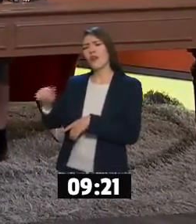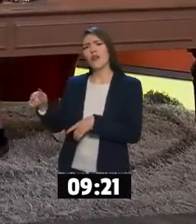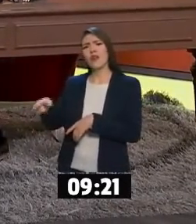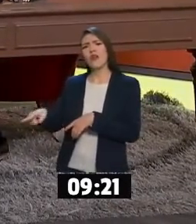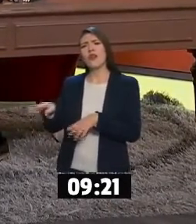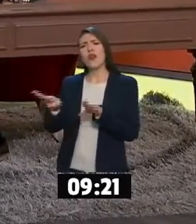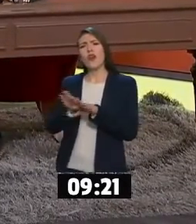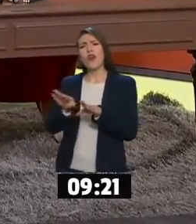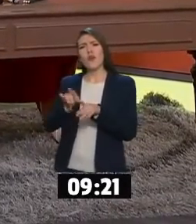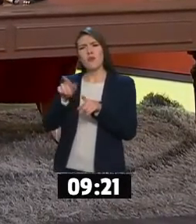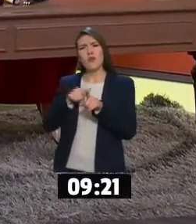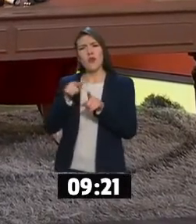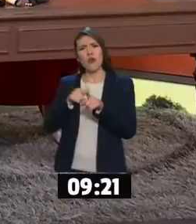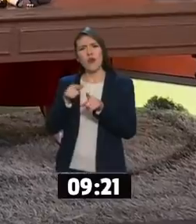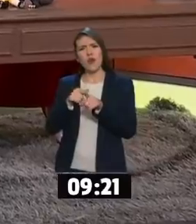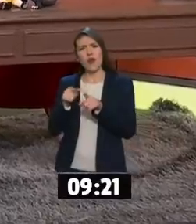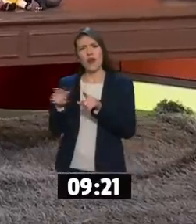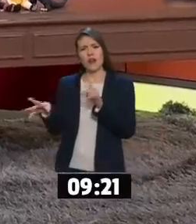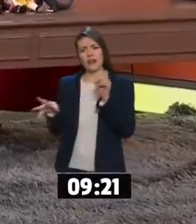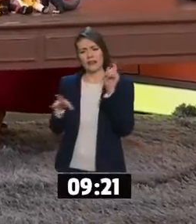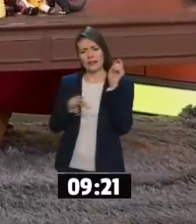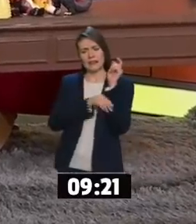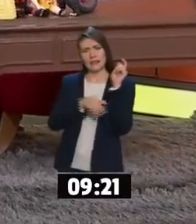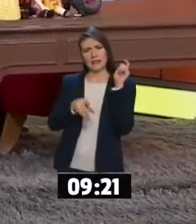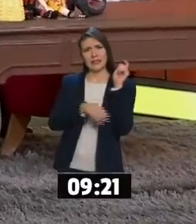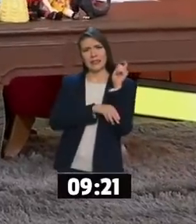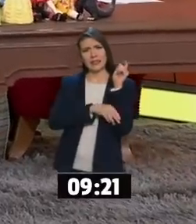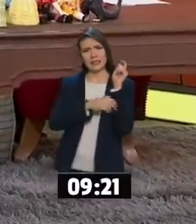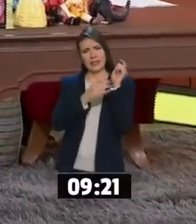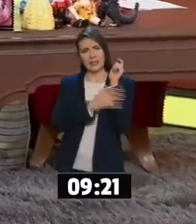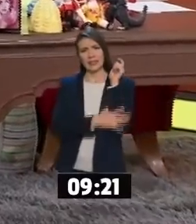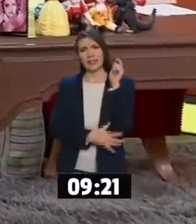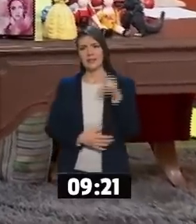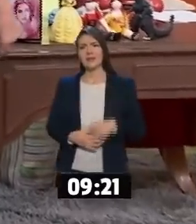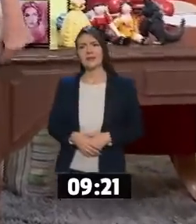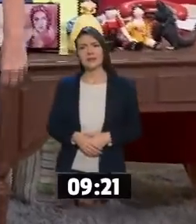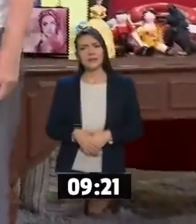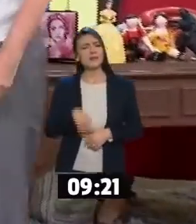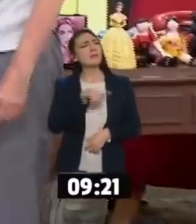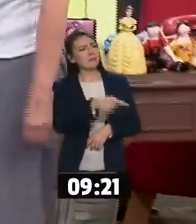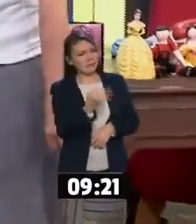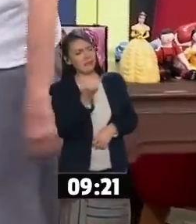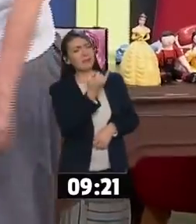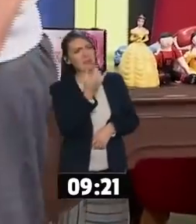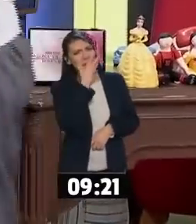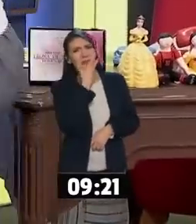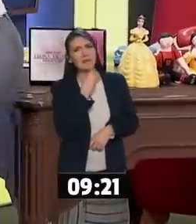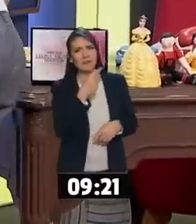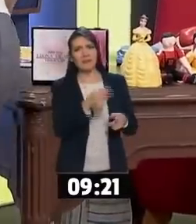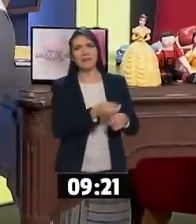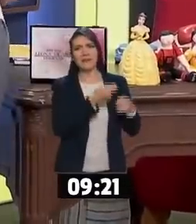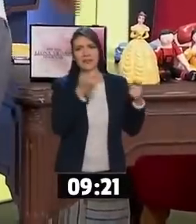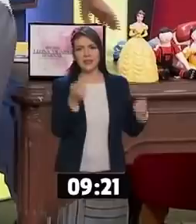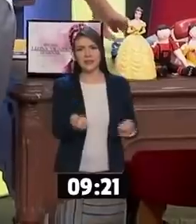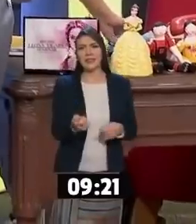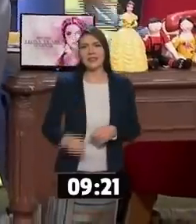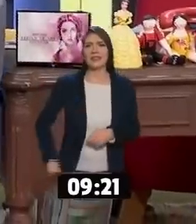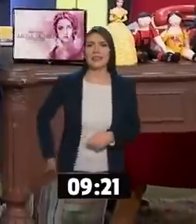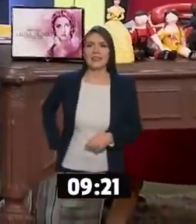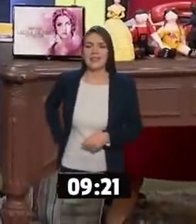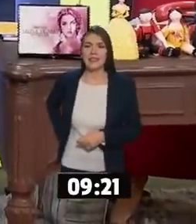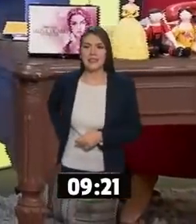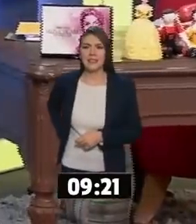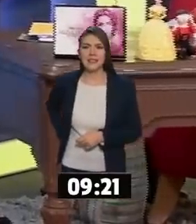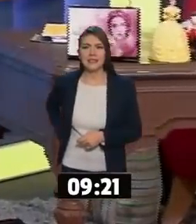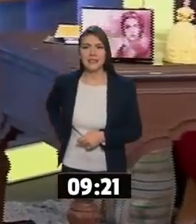sé qué. No, qué Se me botulismo. pintaba toda la... También estaba muy bonito. Está De bonito. los chiles están buenos. Me agarra como el sentimiento No, mexicano, que la señora. fregada me